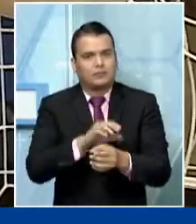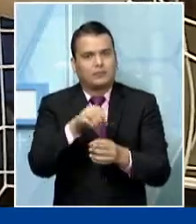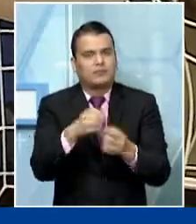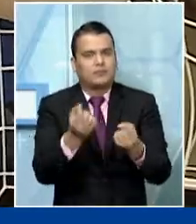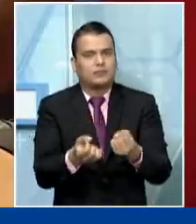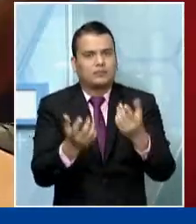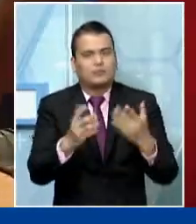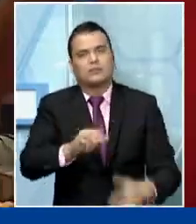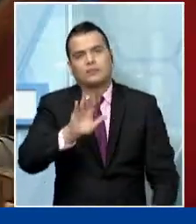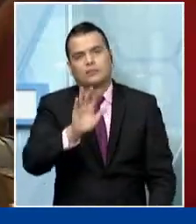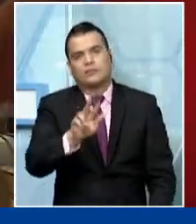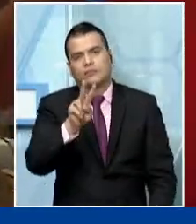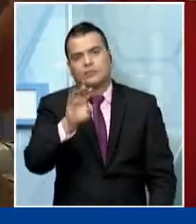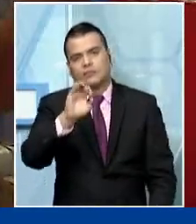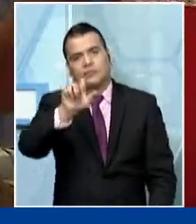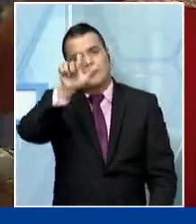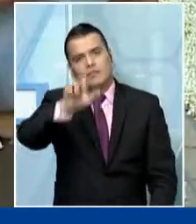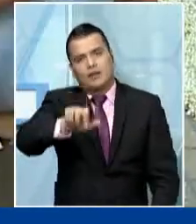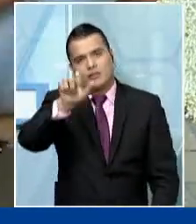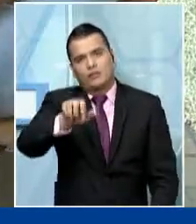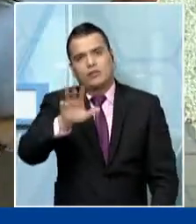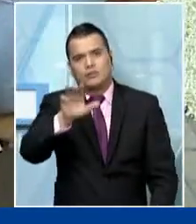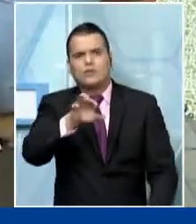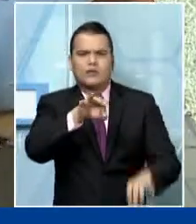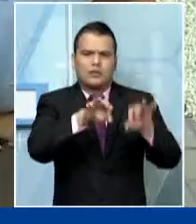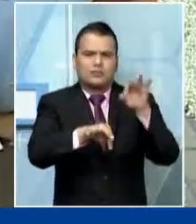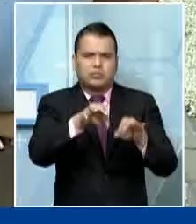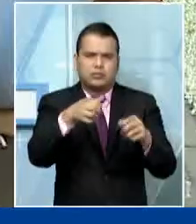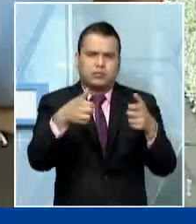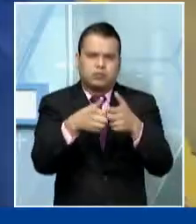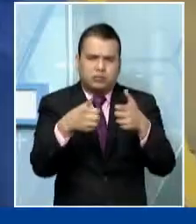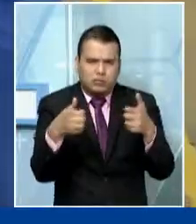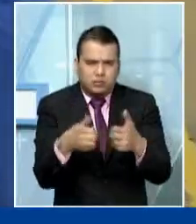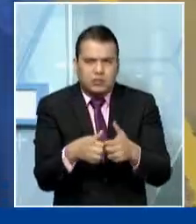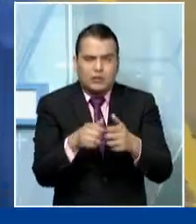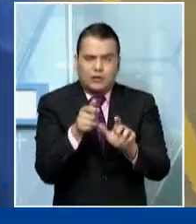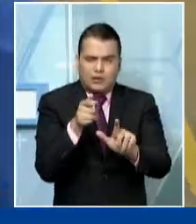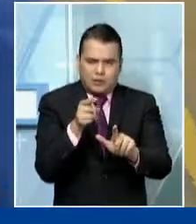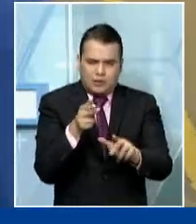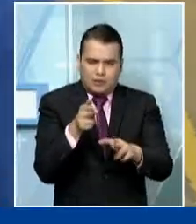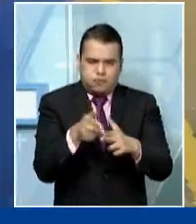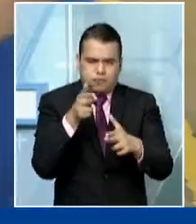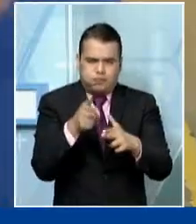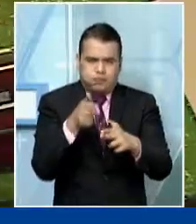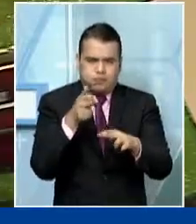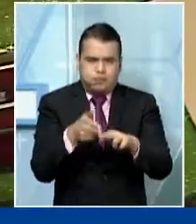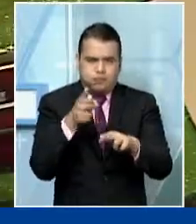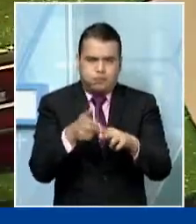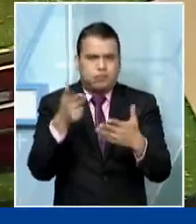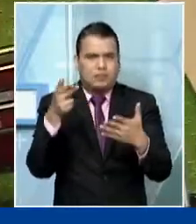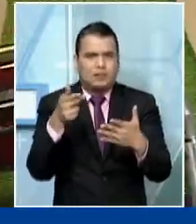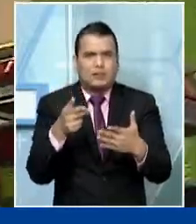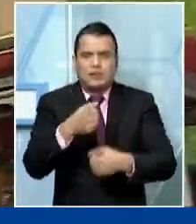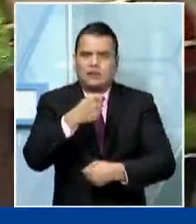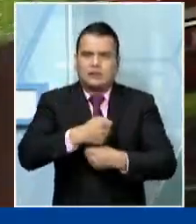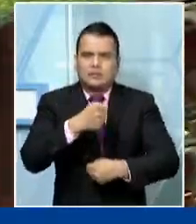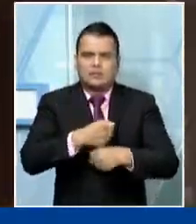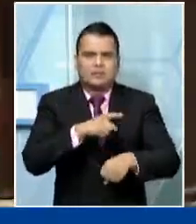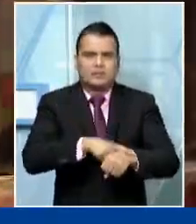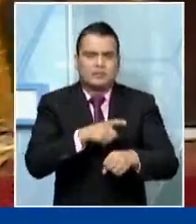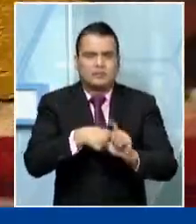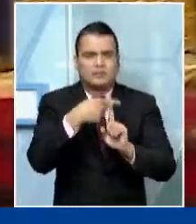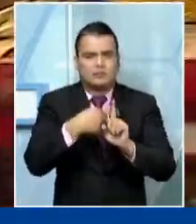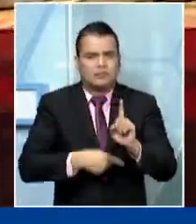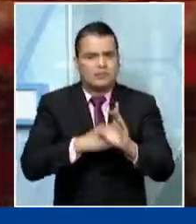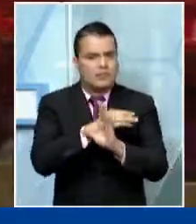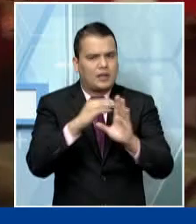entre artesanos, artesanas, electricistas, soldadores, creativos y conductores han trabajado por aproximadamente mes y